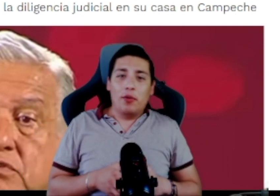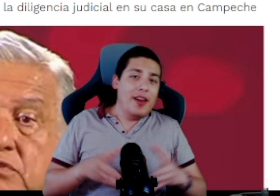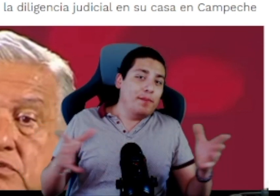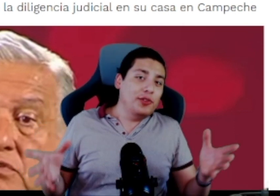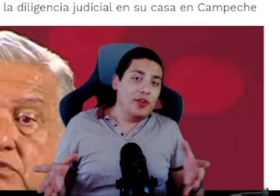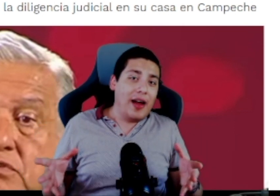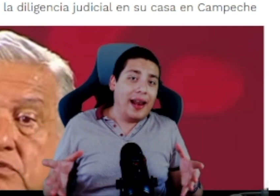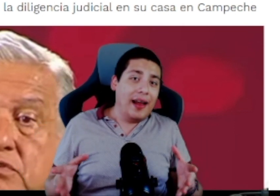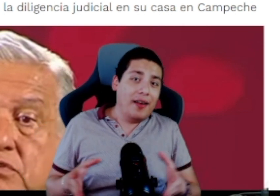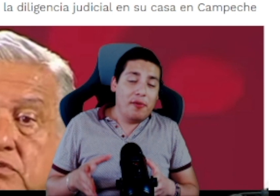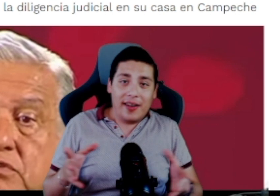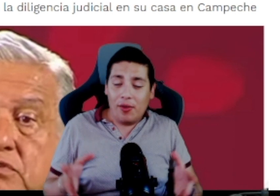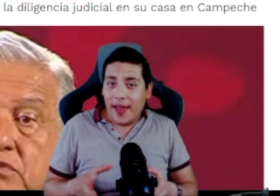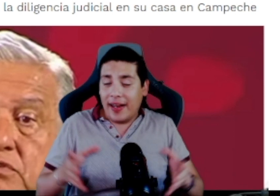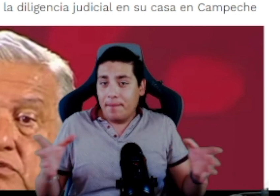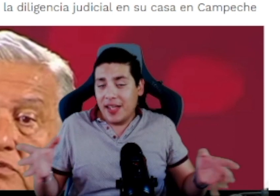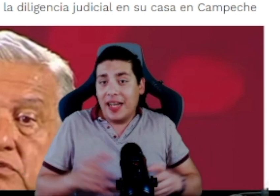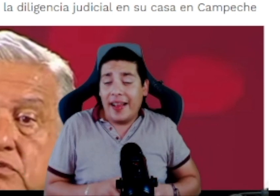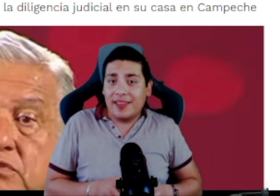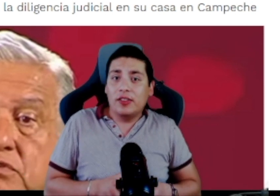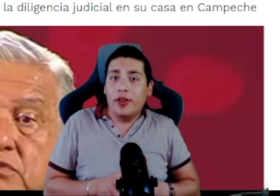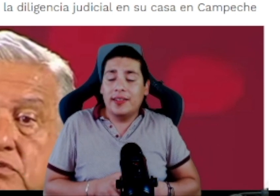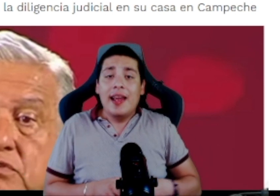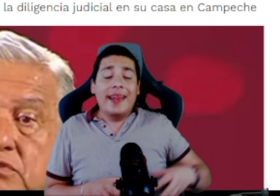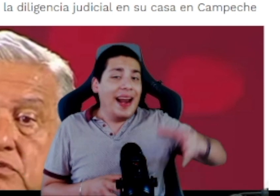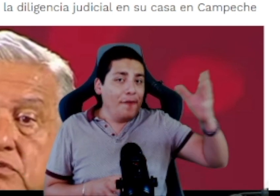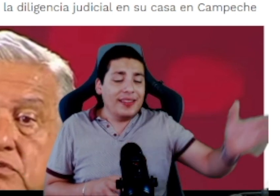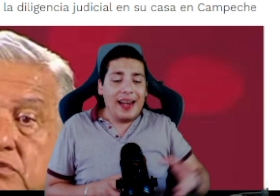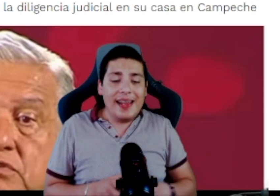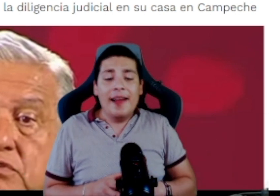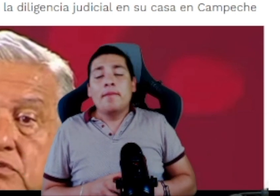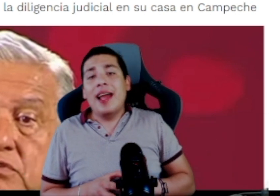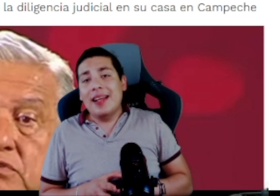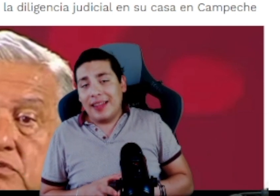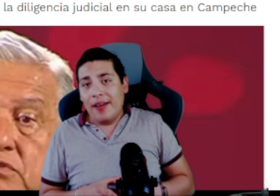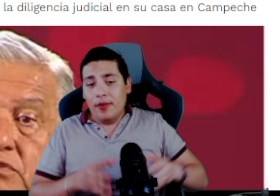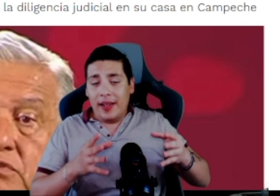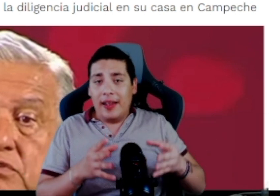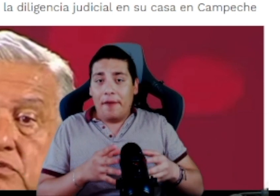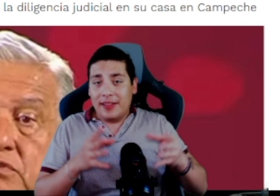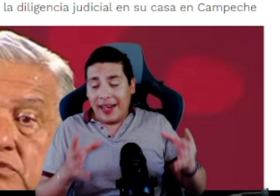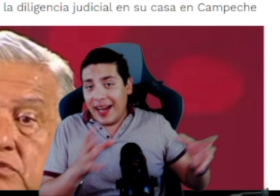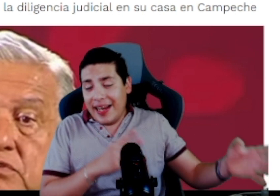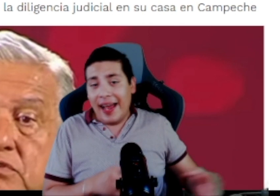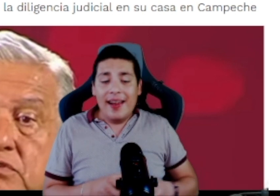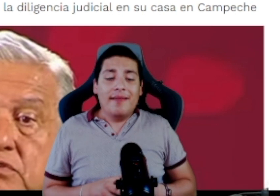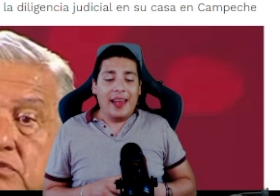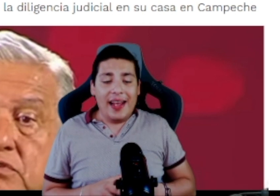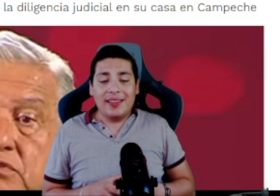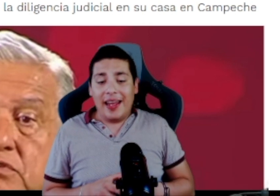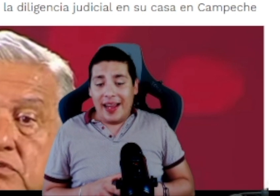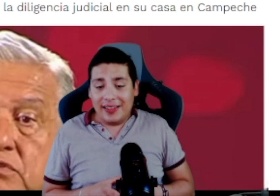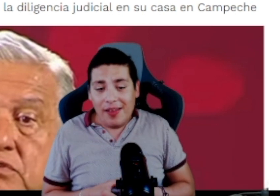Andrés Manuel le puso a la gobernadora de Campeche, Laida Sansores, y a la Fiscalía del Estado, a la Fiscalía General